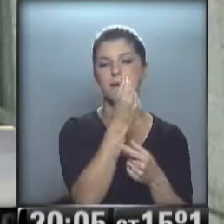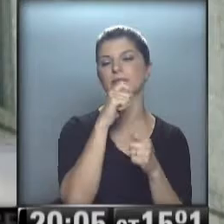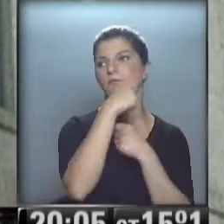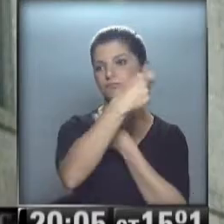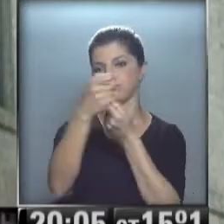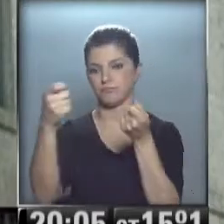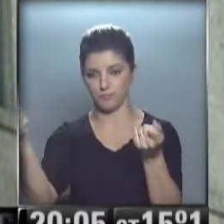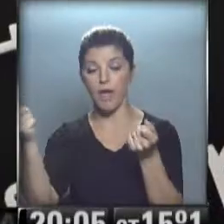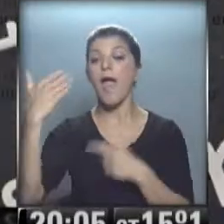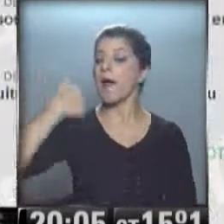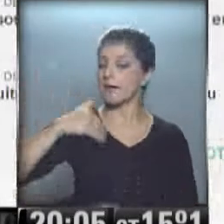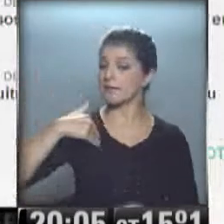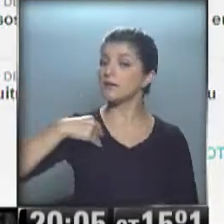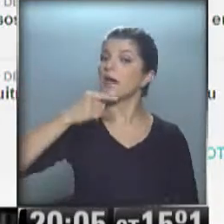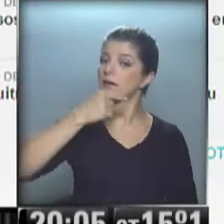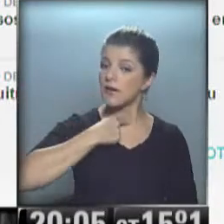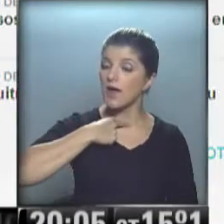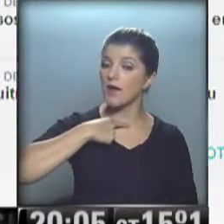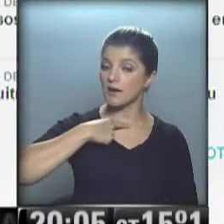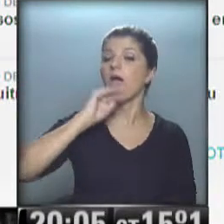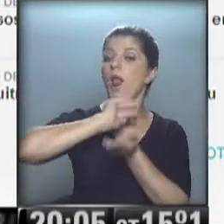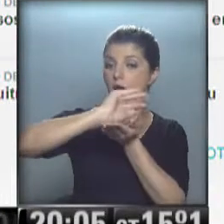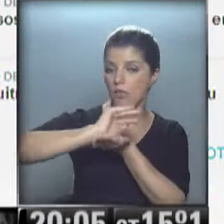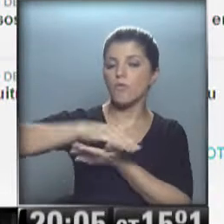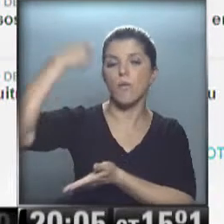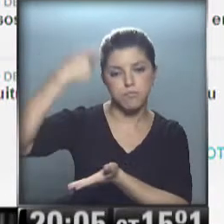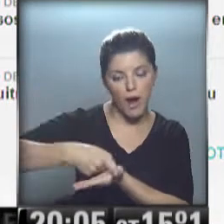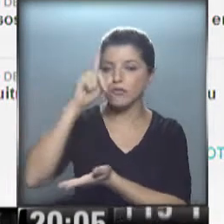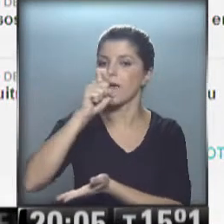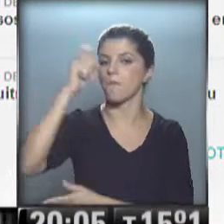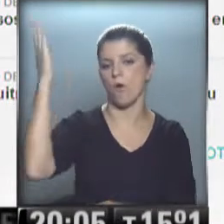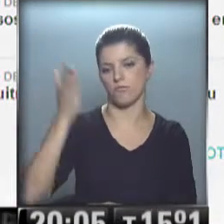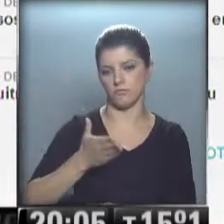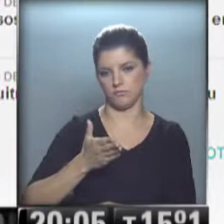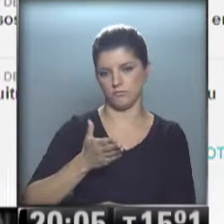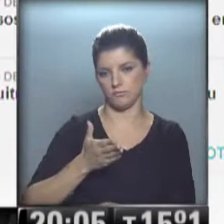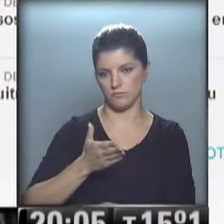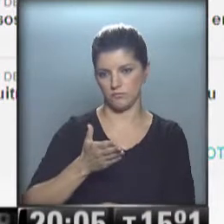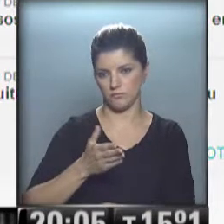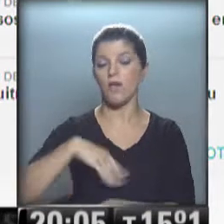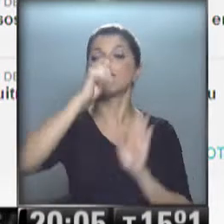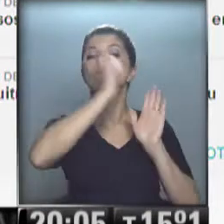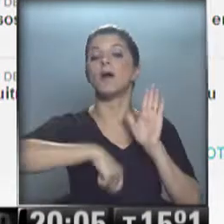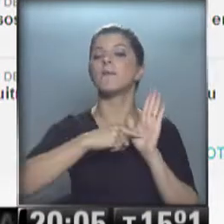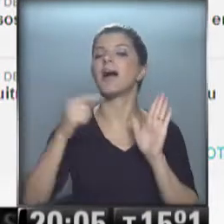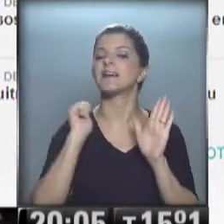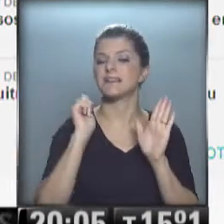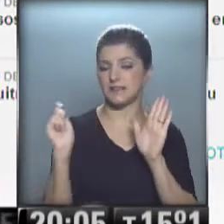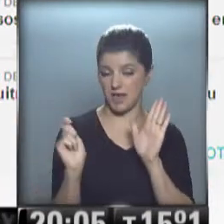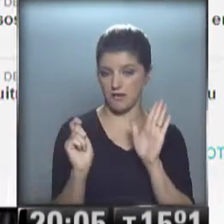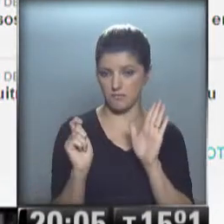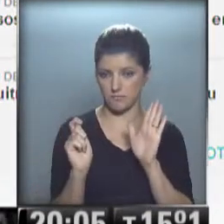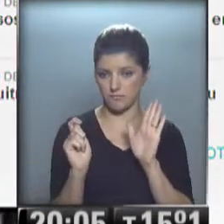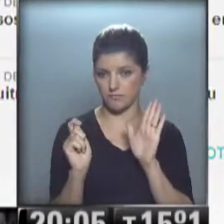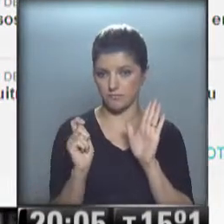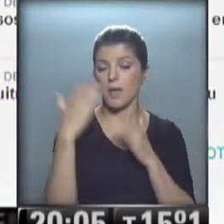dueños. Argentina quiere ahorrar las deudas con el 100% de sus acreedores. Firma el comunicado oficial